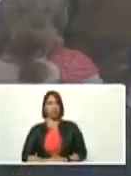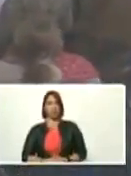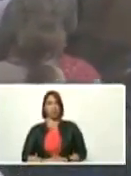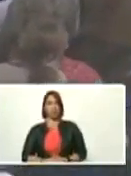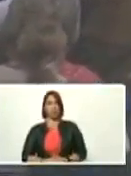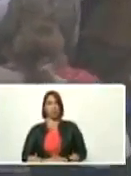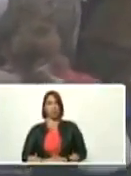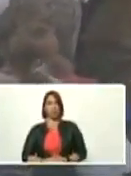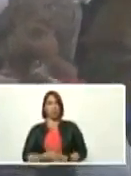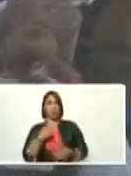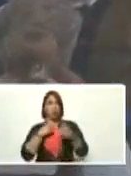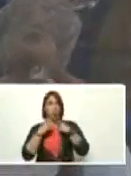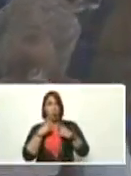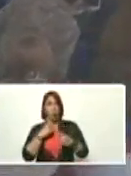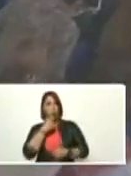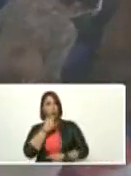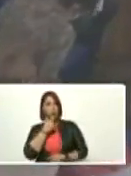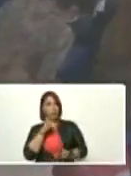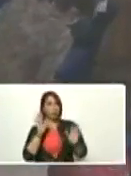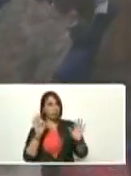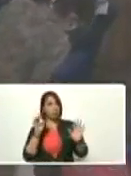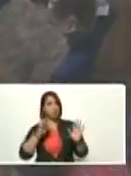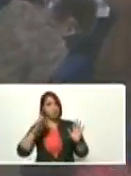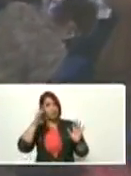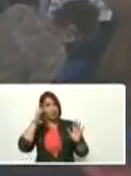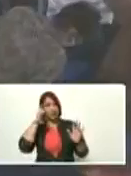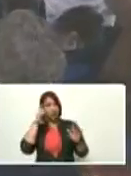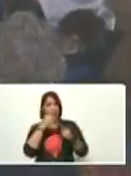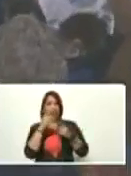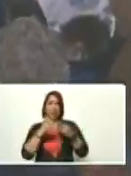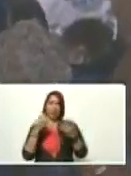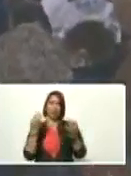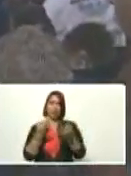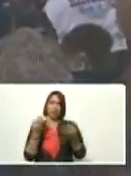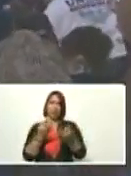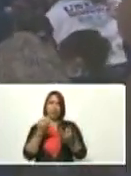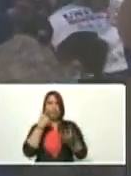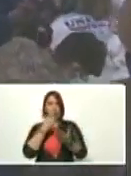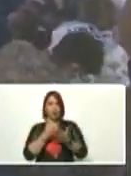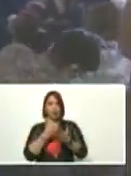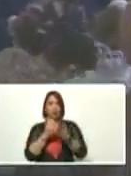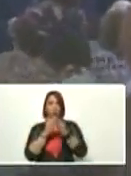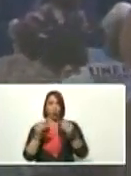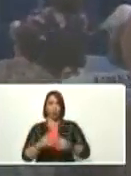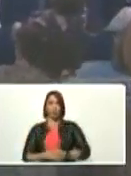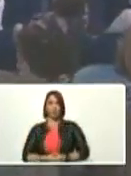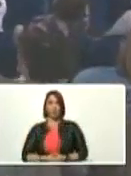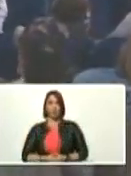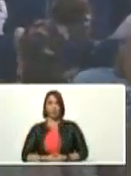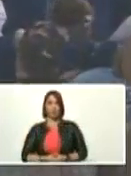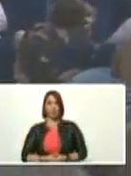Tricolores, mira. Qué buen detalle, Ernesto. Siempre pendiente de todo, Ernesto. ¿Ah?